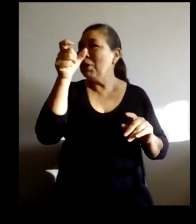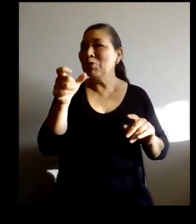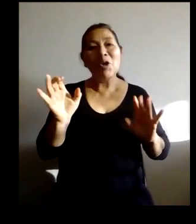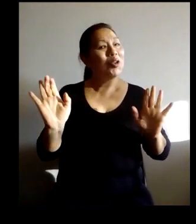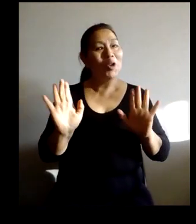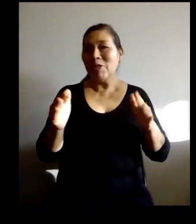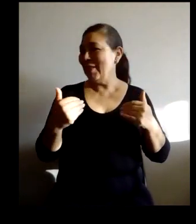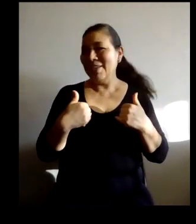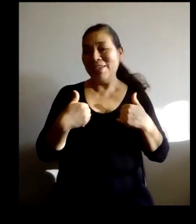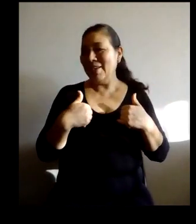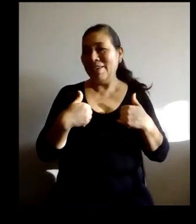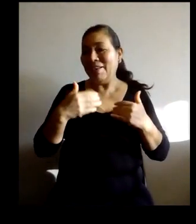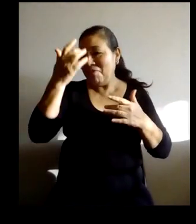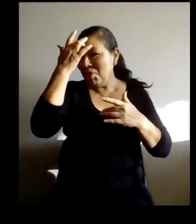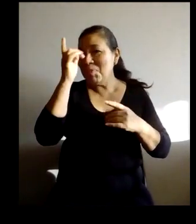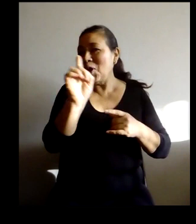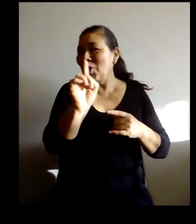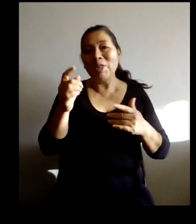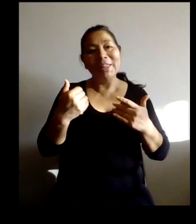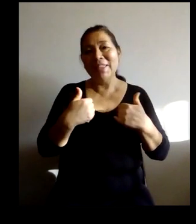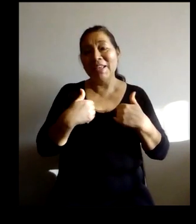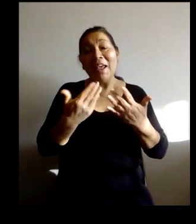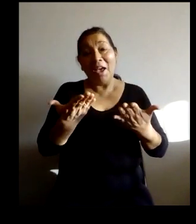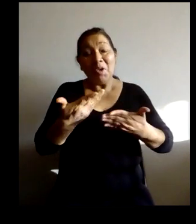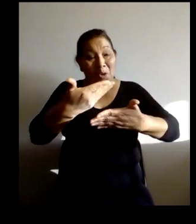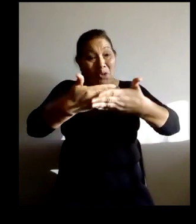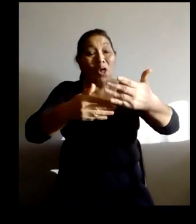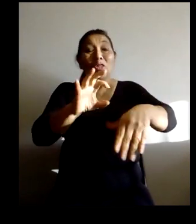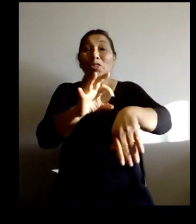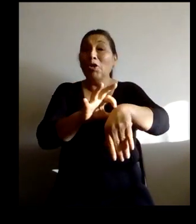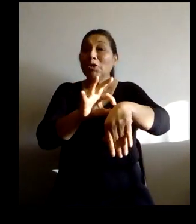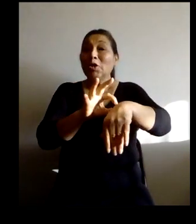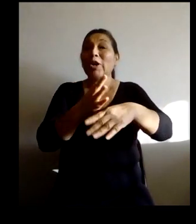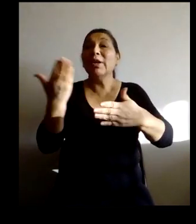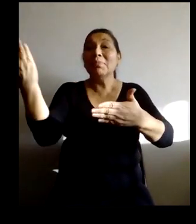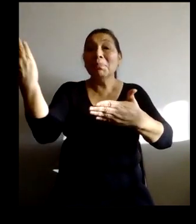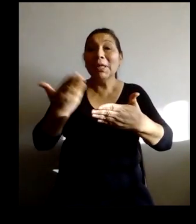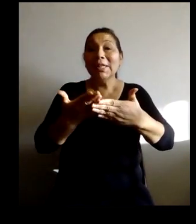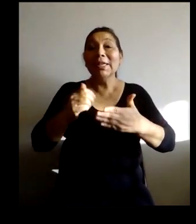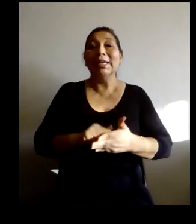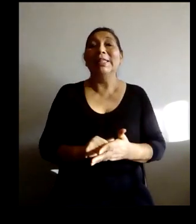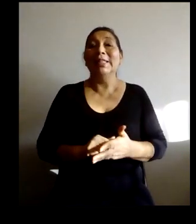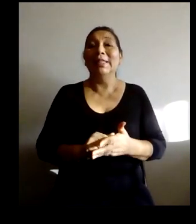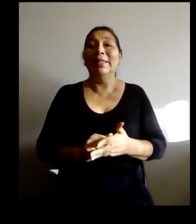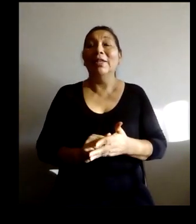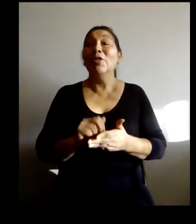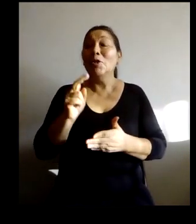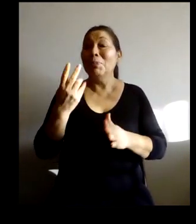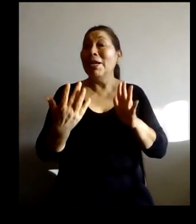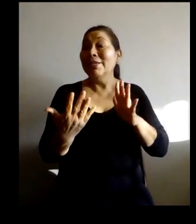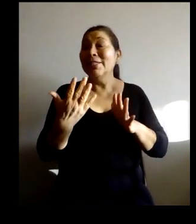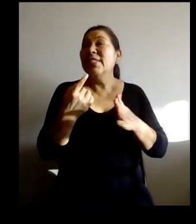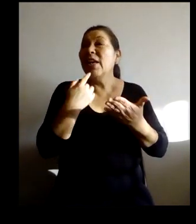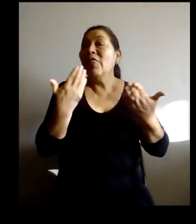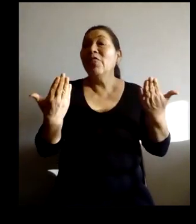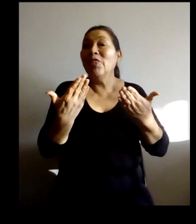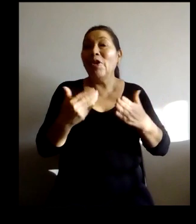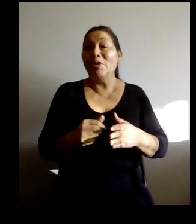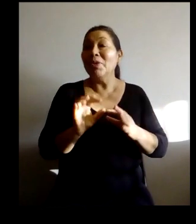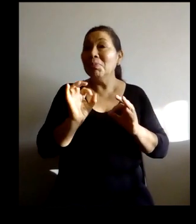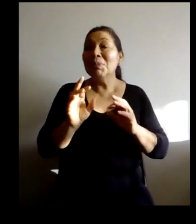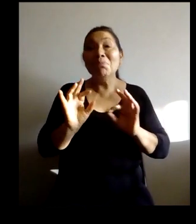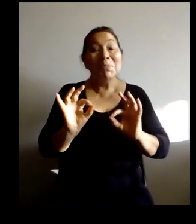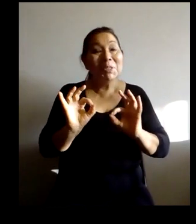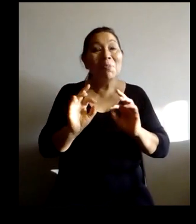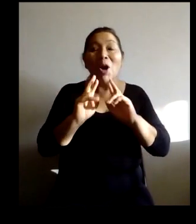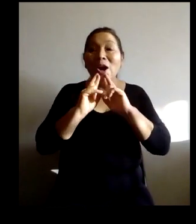persona que no tiene la referida enfermedad. También existe una ficha médica ocupacional en el expediente del 2015 que